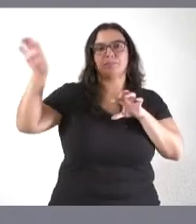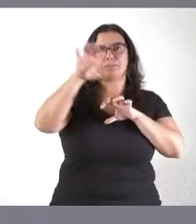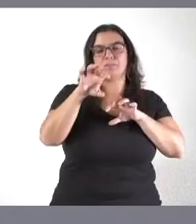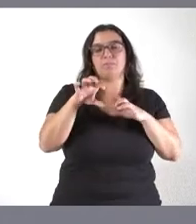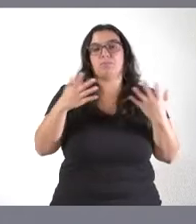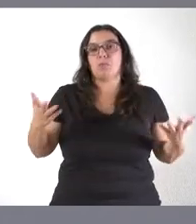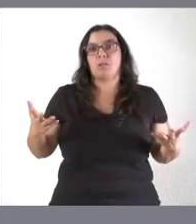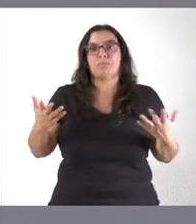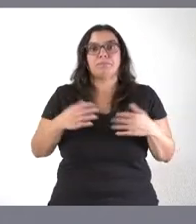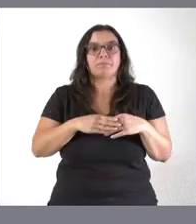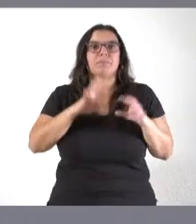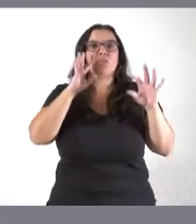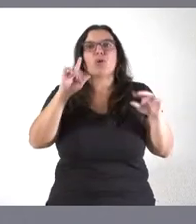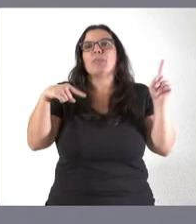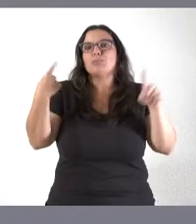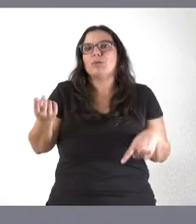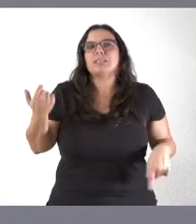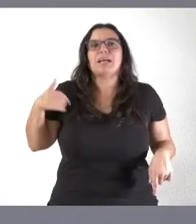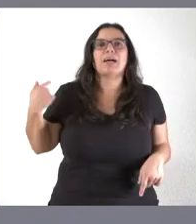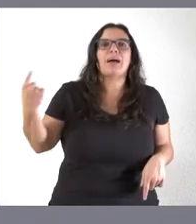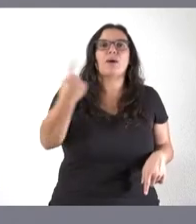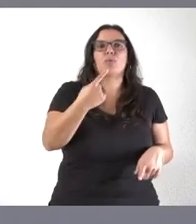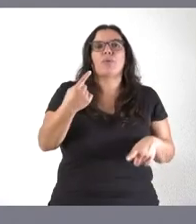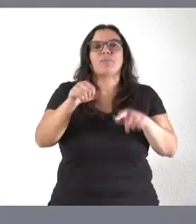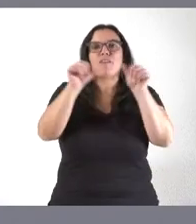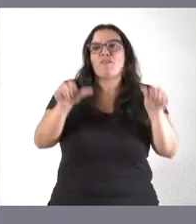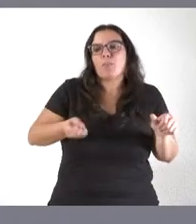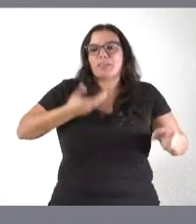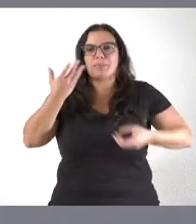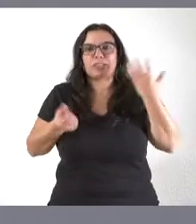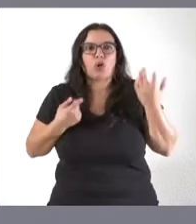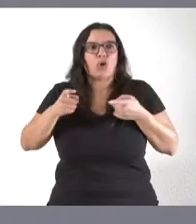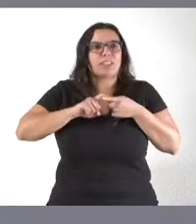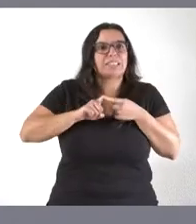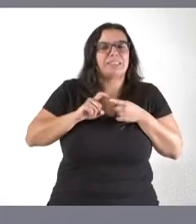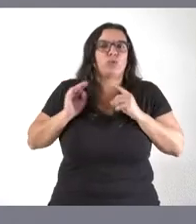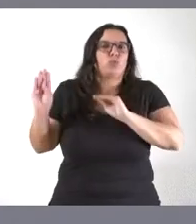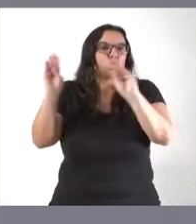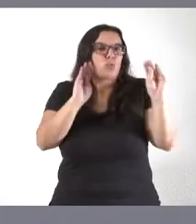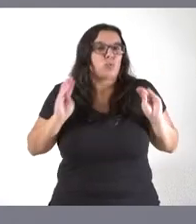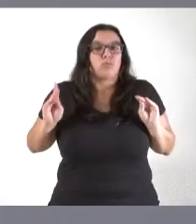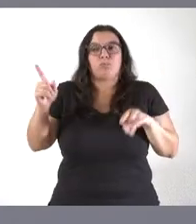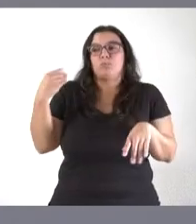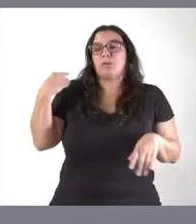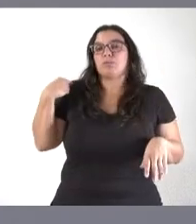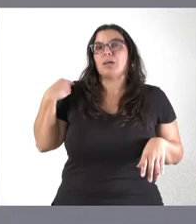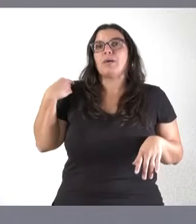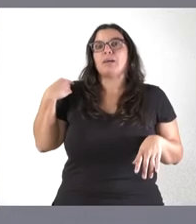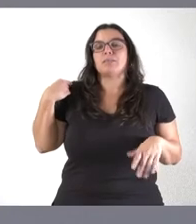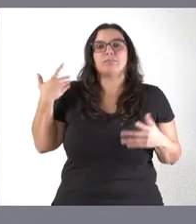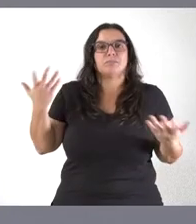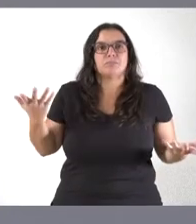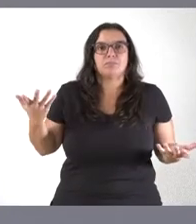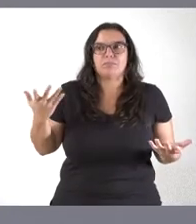a partir de ahí como es natural pues cada uno tenemos nuestra propia forma de hablar diferente y como usted preguntaba le des miento